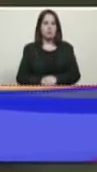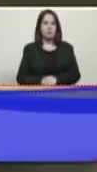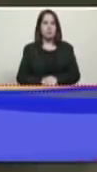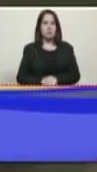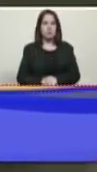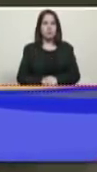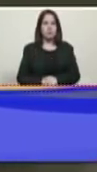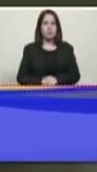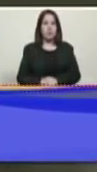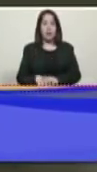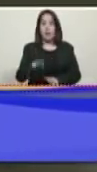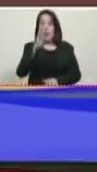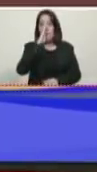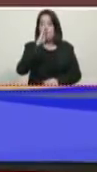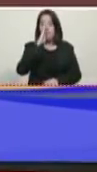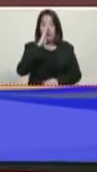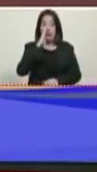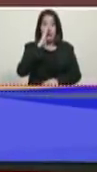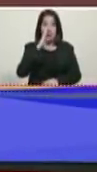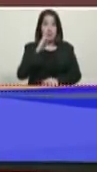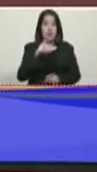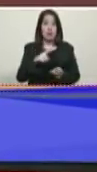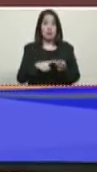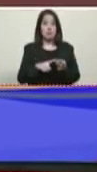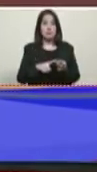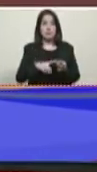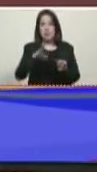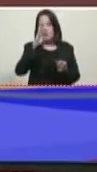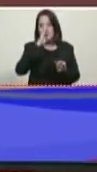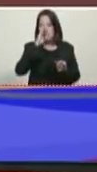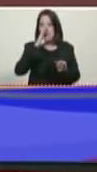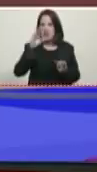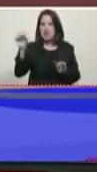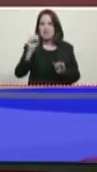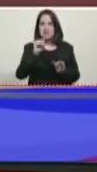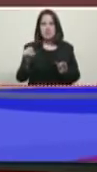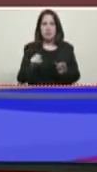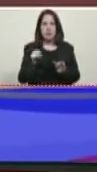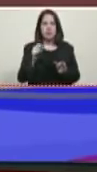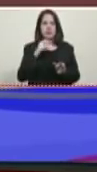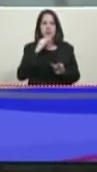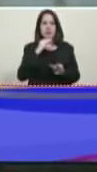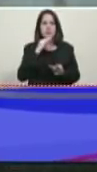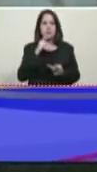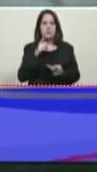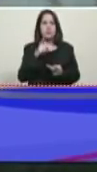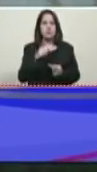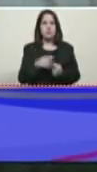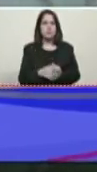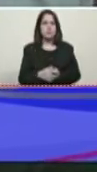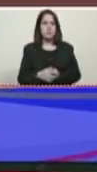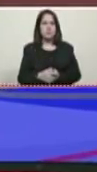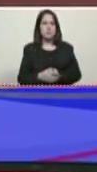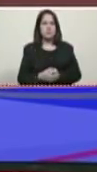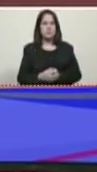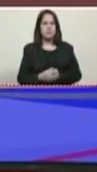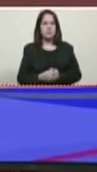en el estado barinas barinas y sabaneta en el arranque